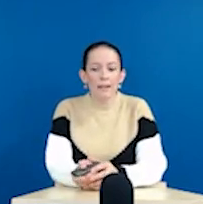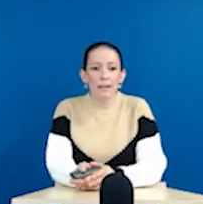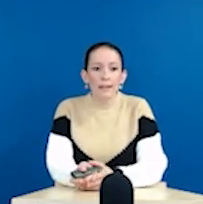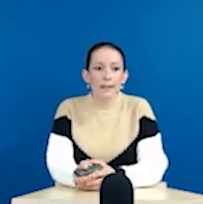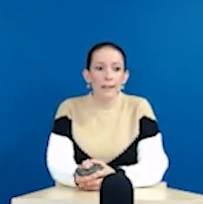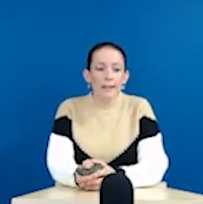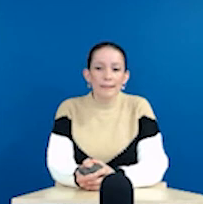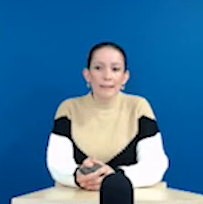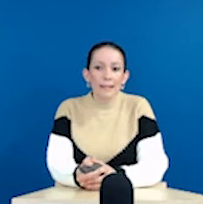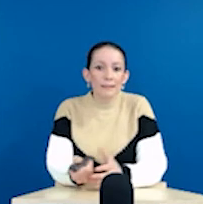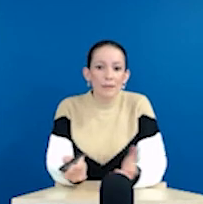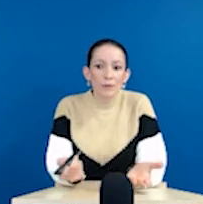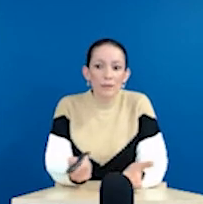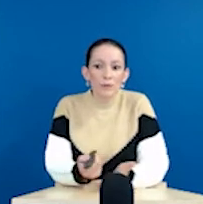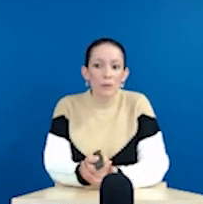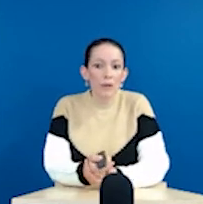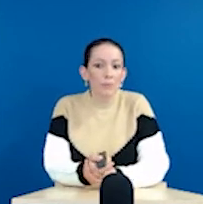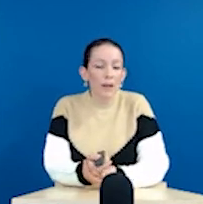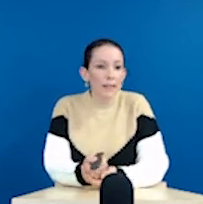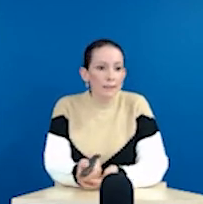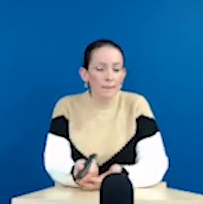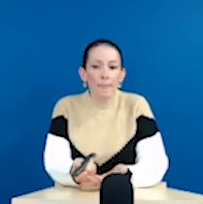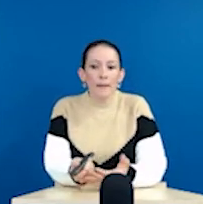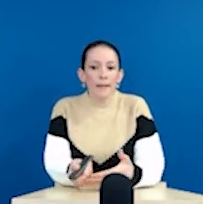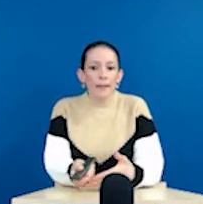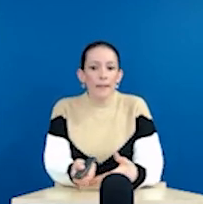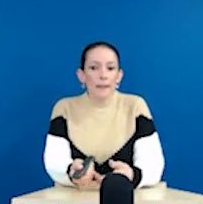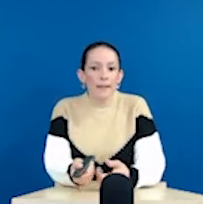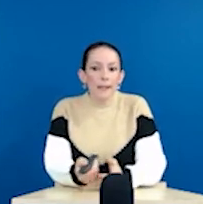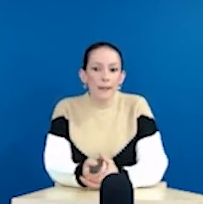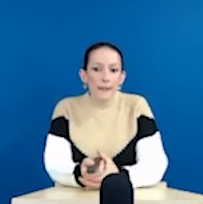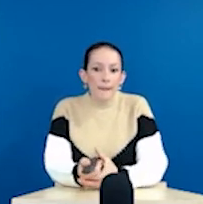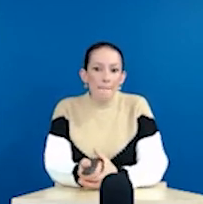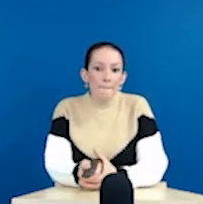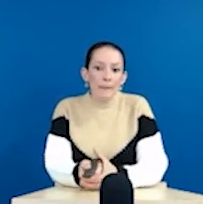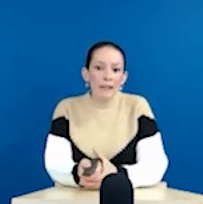oral, hacer las restricciones con los enjuagues bucales,